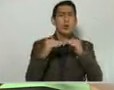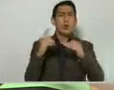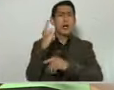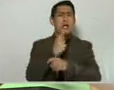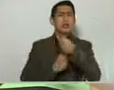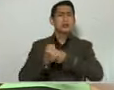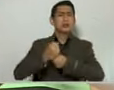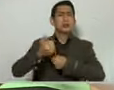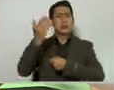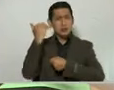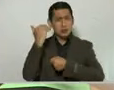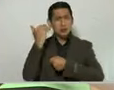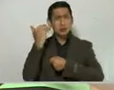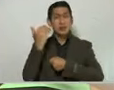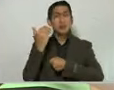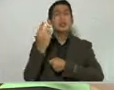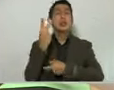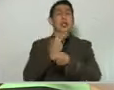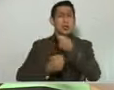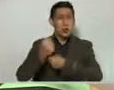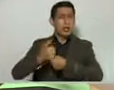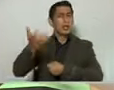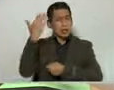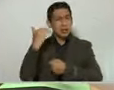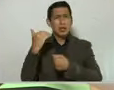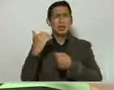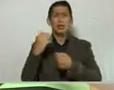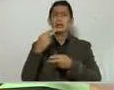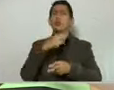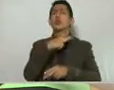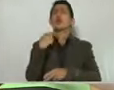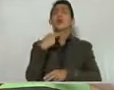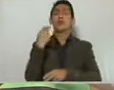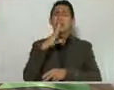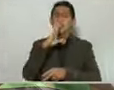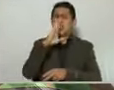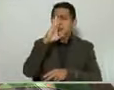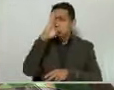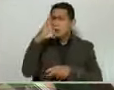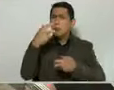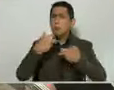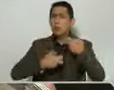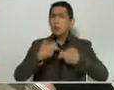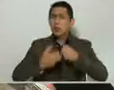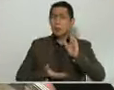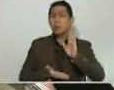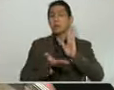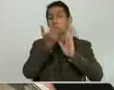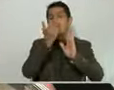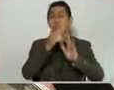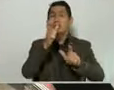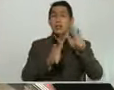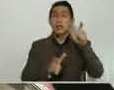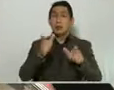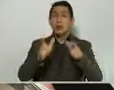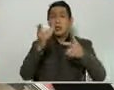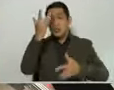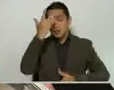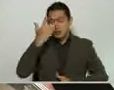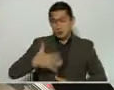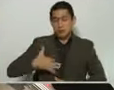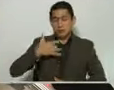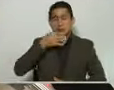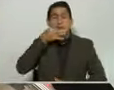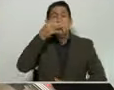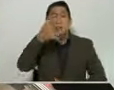y el anteaño pasado, son meses críticos de recrudecimiento del COVID. Actualmente del 100% de casos